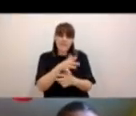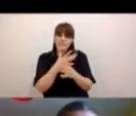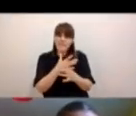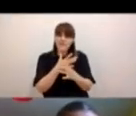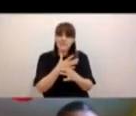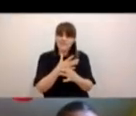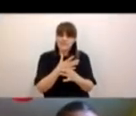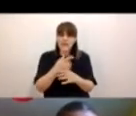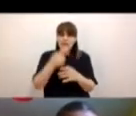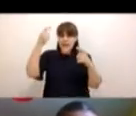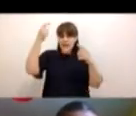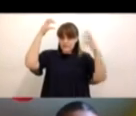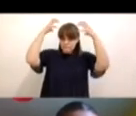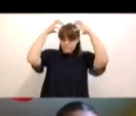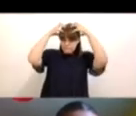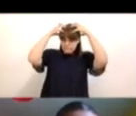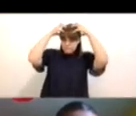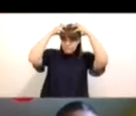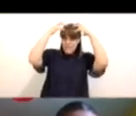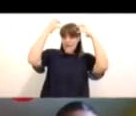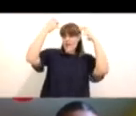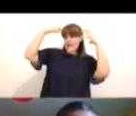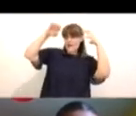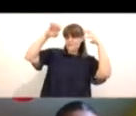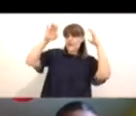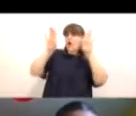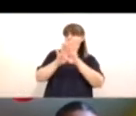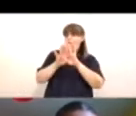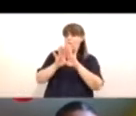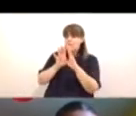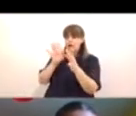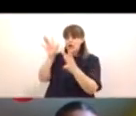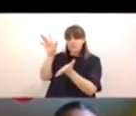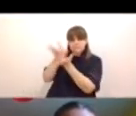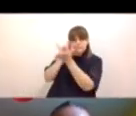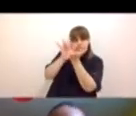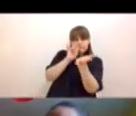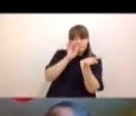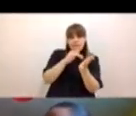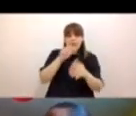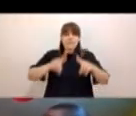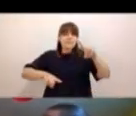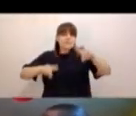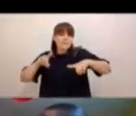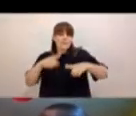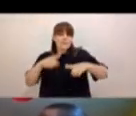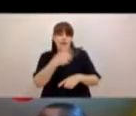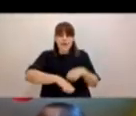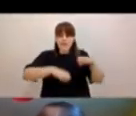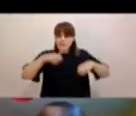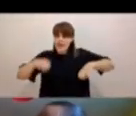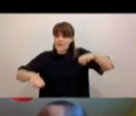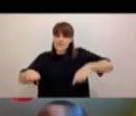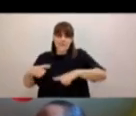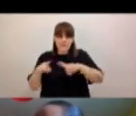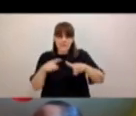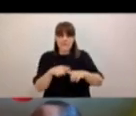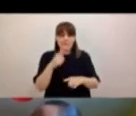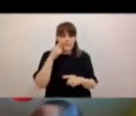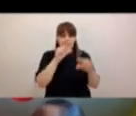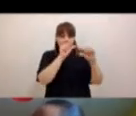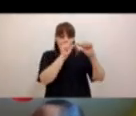es el cerebro a las experiencias dependiendo la edad que tenemos si ustedes se fijan en la gráfica azul-verde